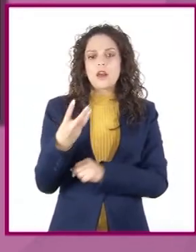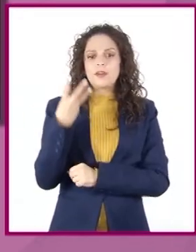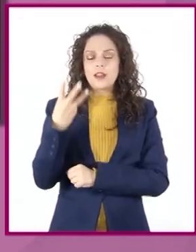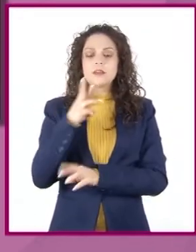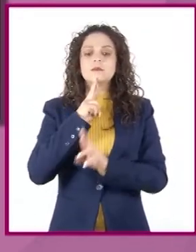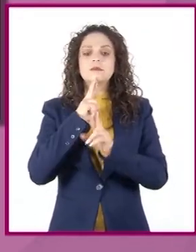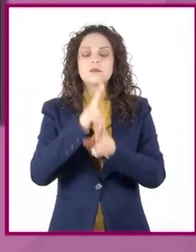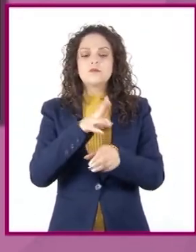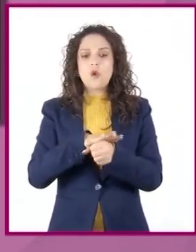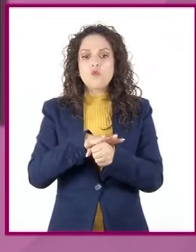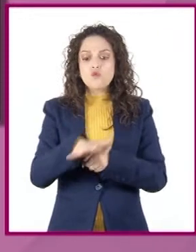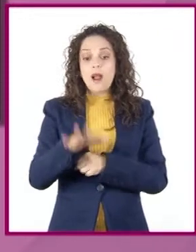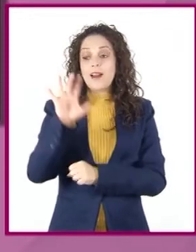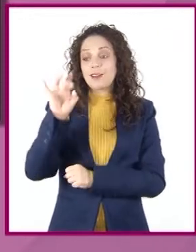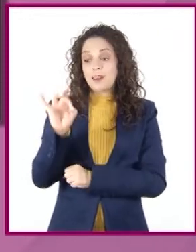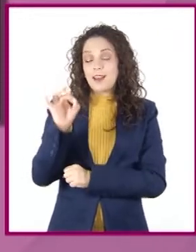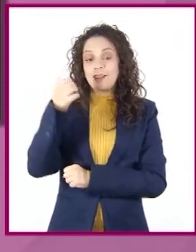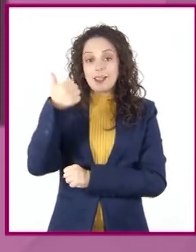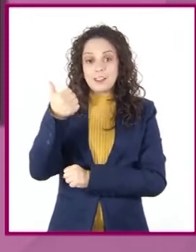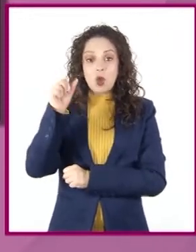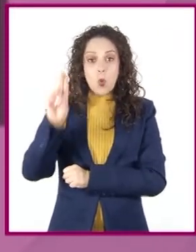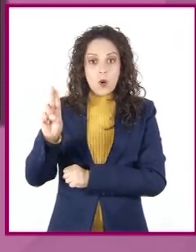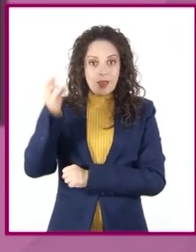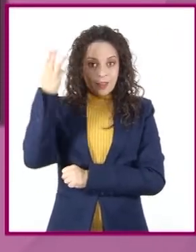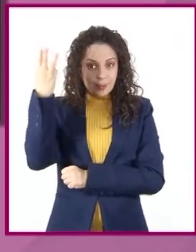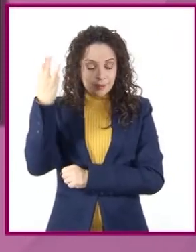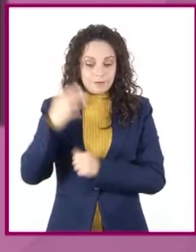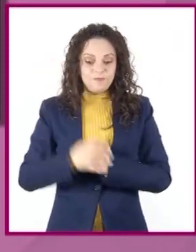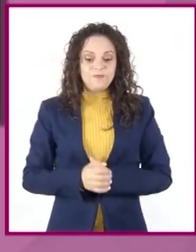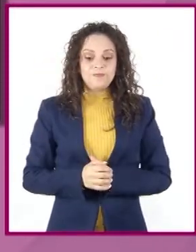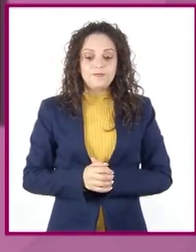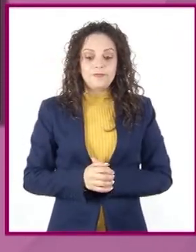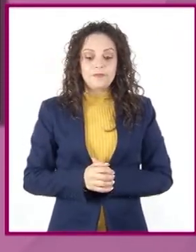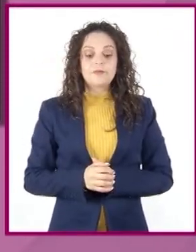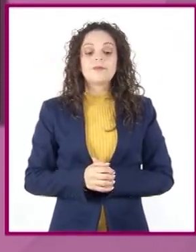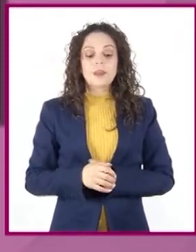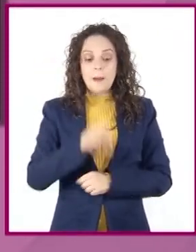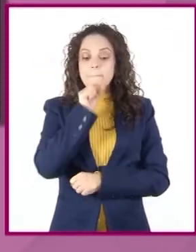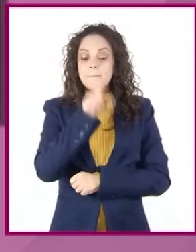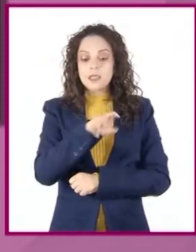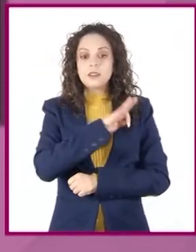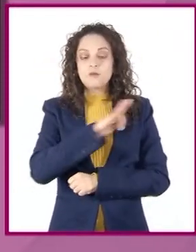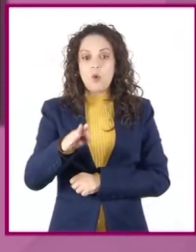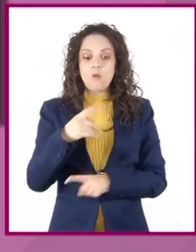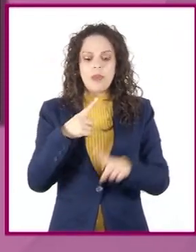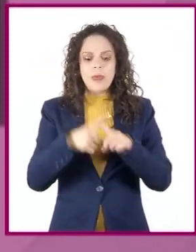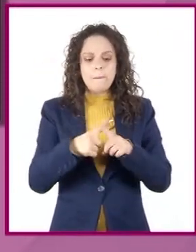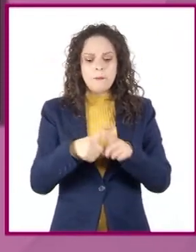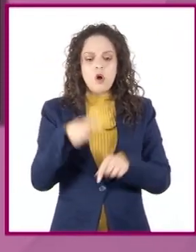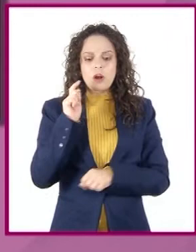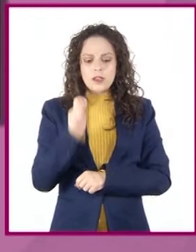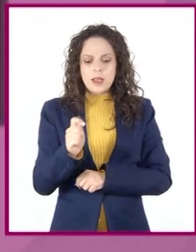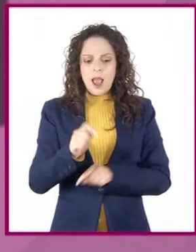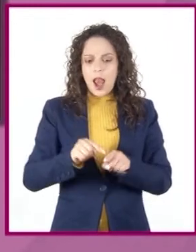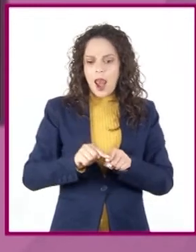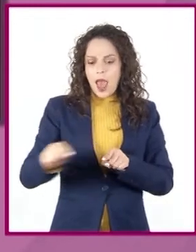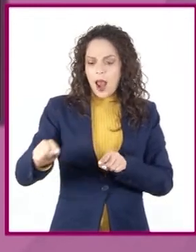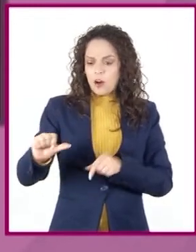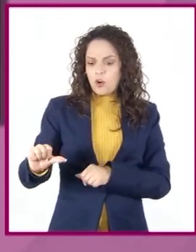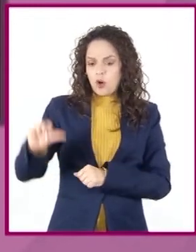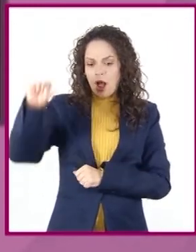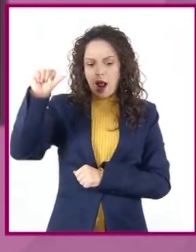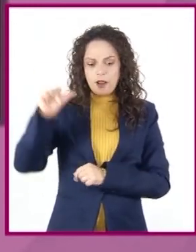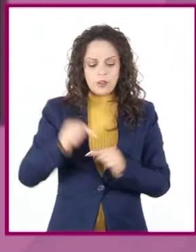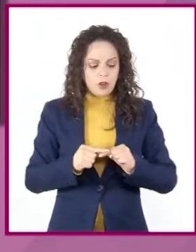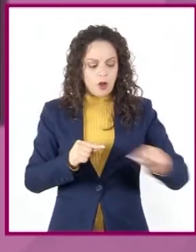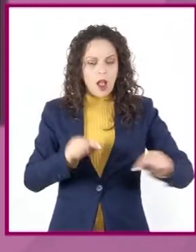36. También podemos multiplicar los 4 cubitos de largo por los 3 de ancho y por 3 de altura.